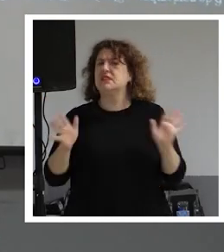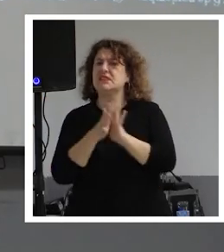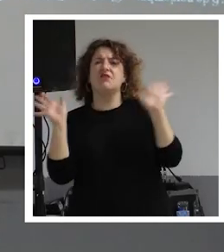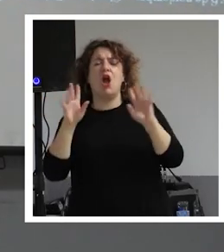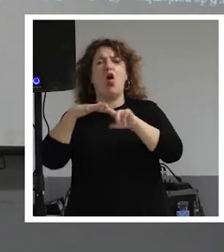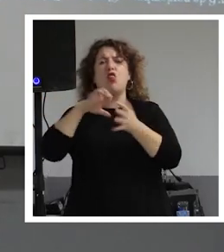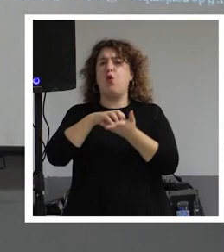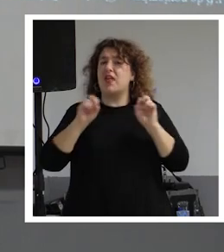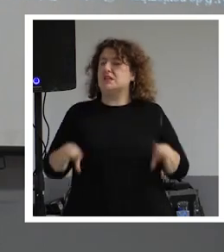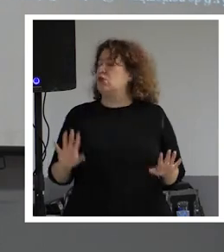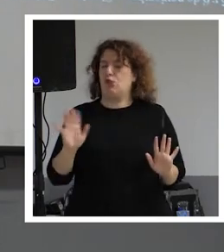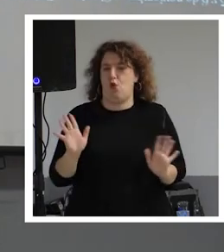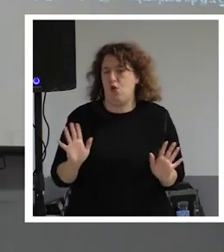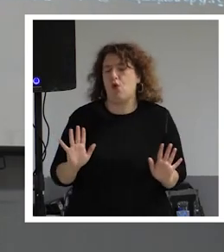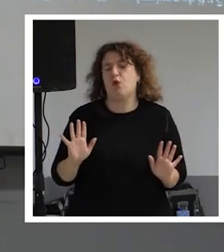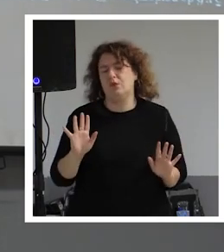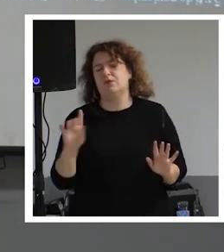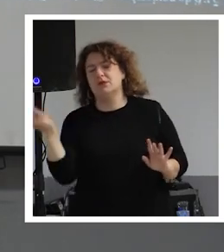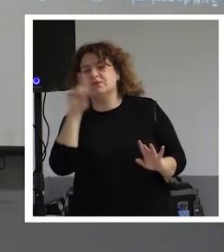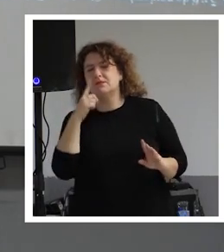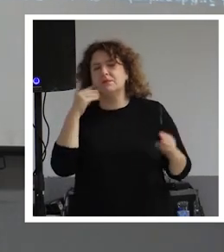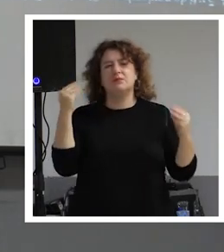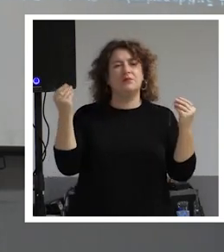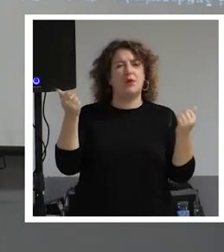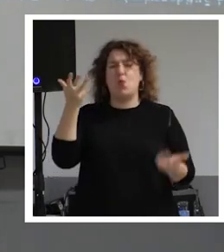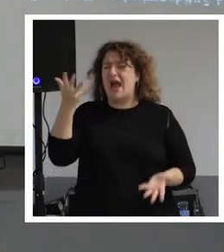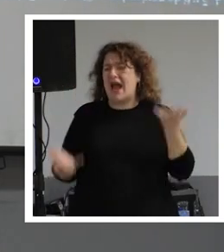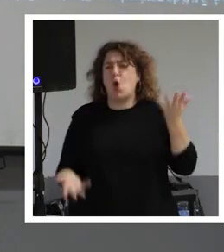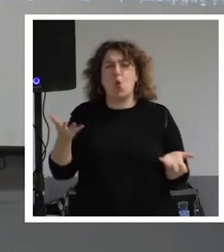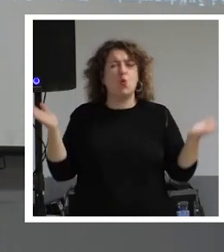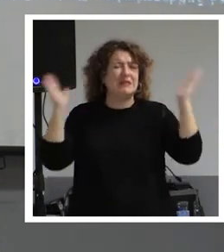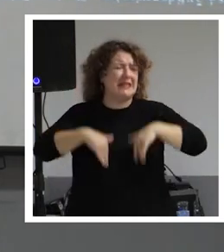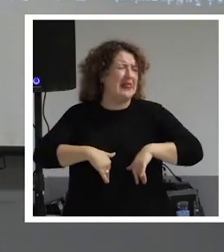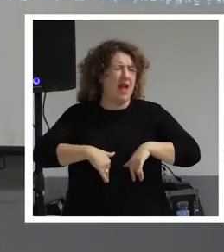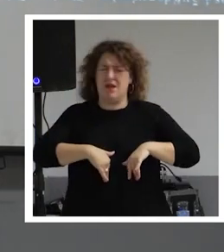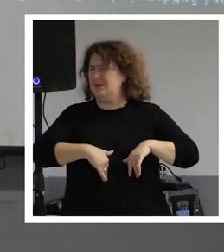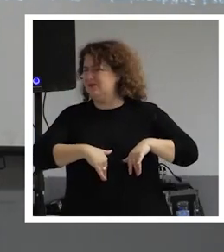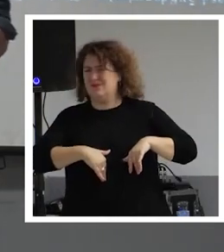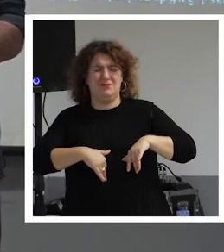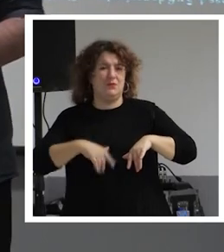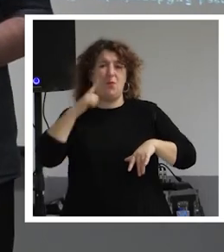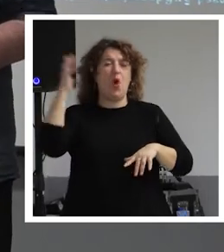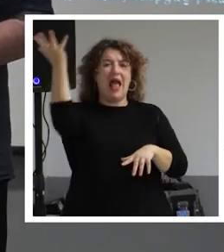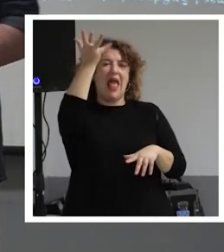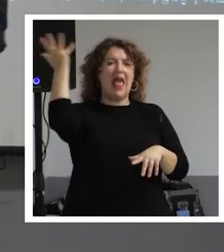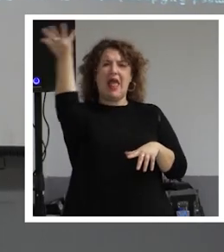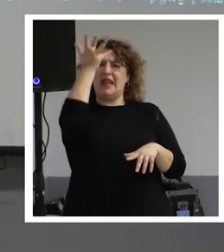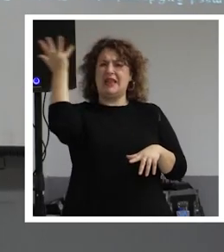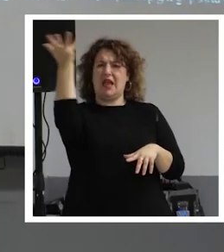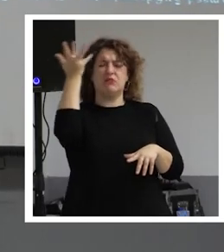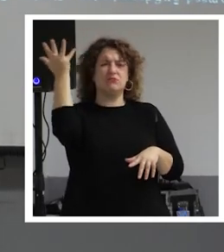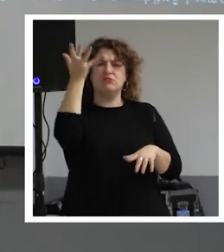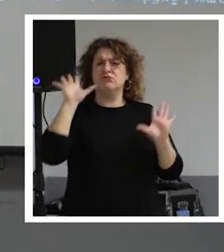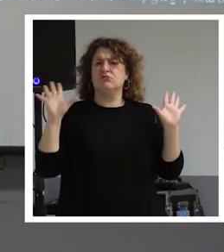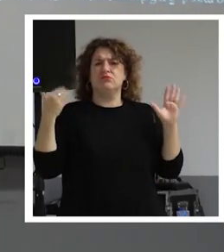que el país que se había que el país que había en los 80 eso no quiere decir que aquello que aquellos tuviera libre